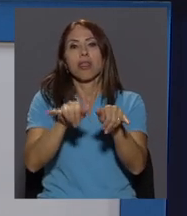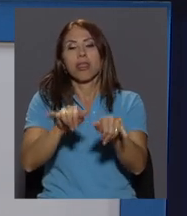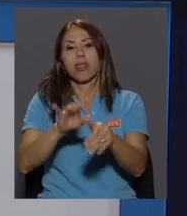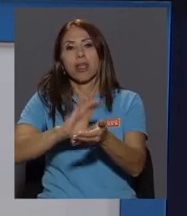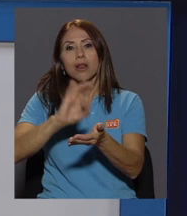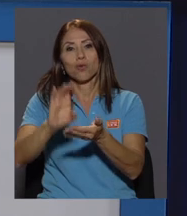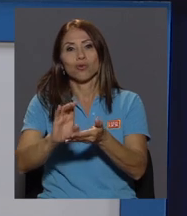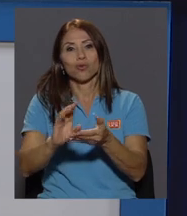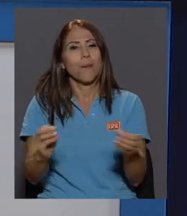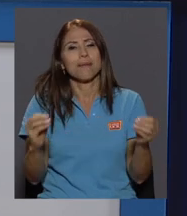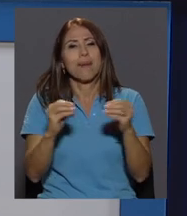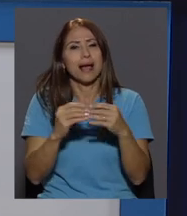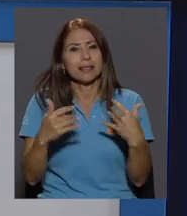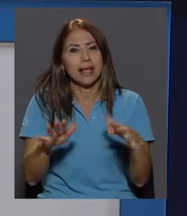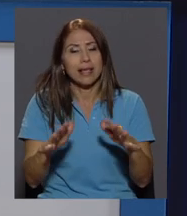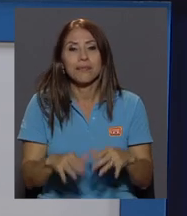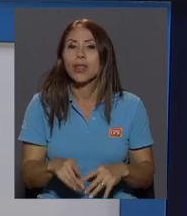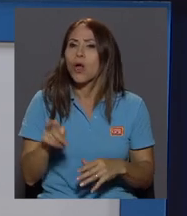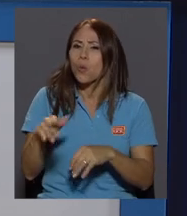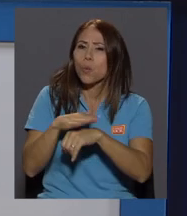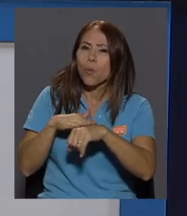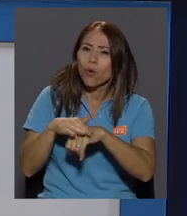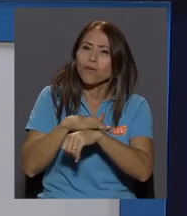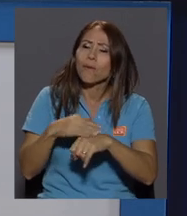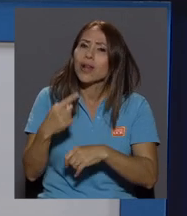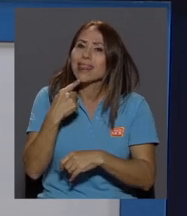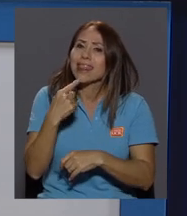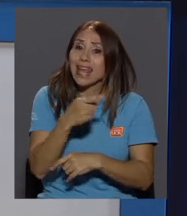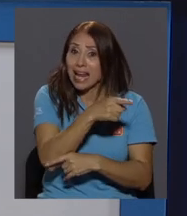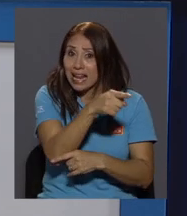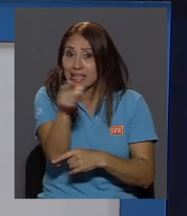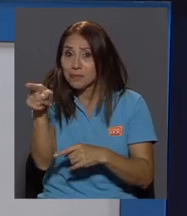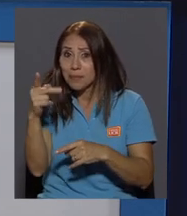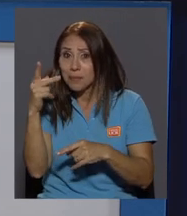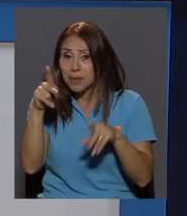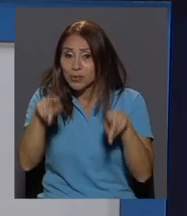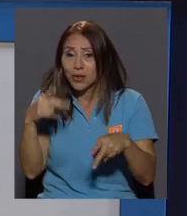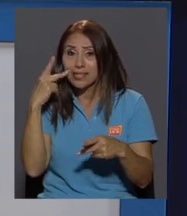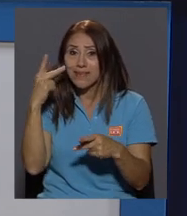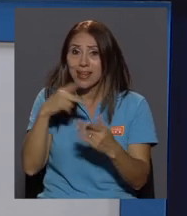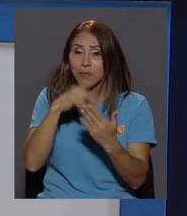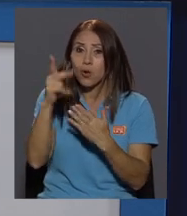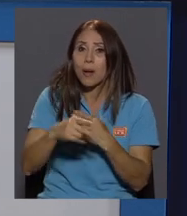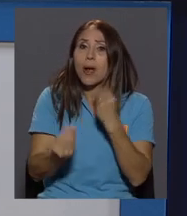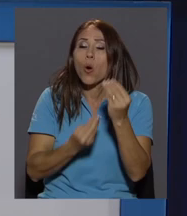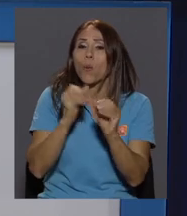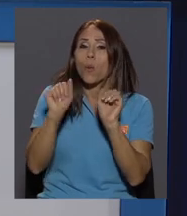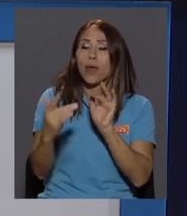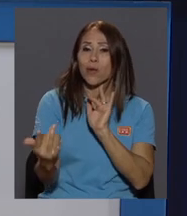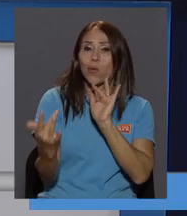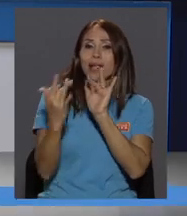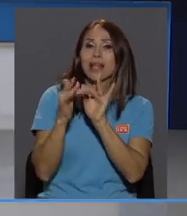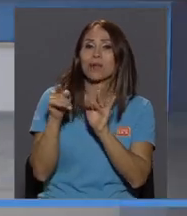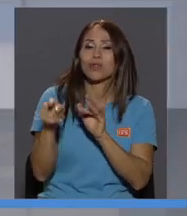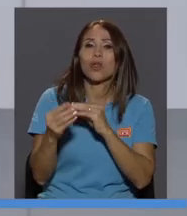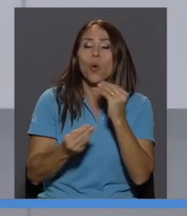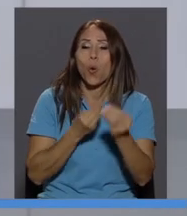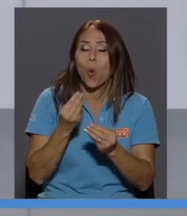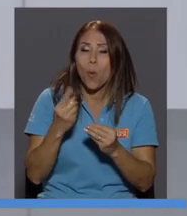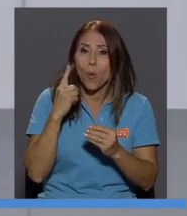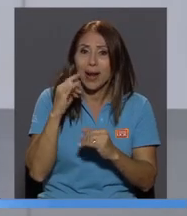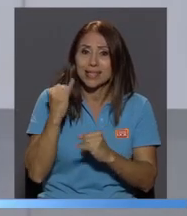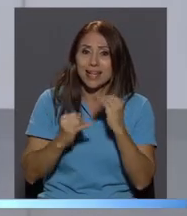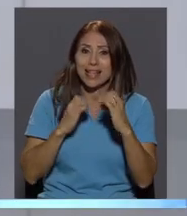vaya más allá dándole a los televidentes por favor cómo se pueden contactar con tu canal cuál es la dirección y demás ya para cerrar